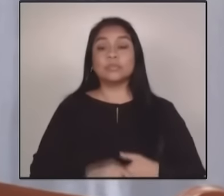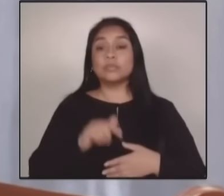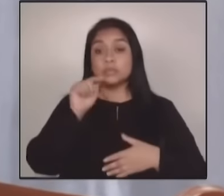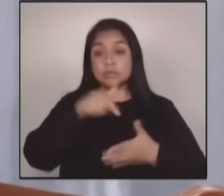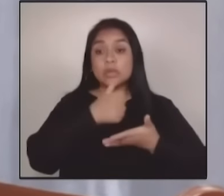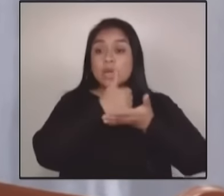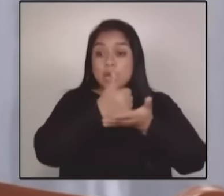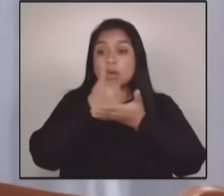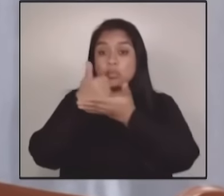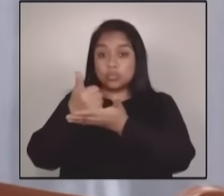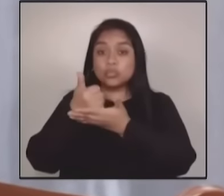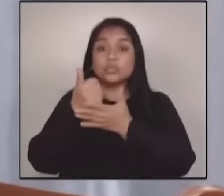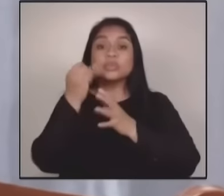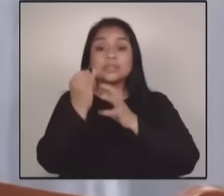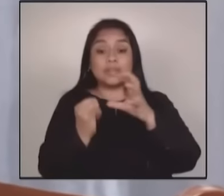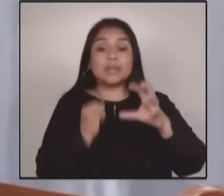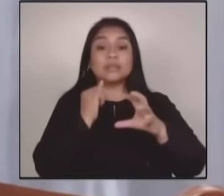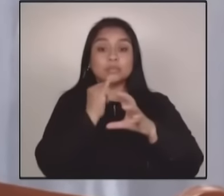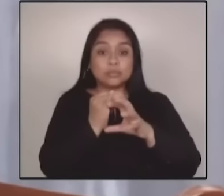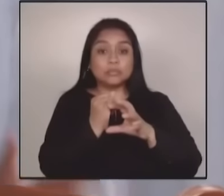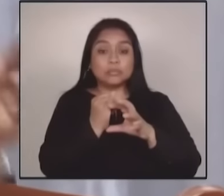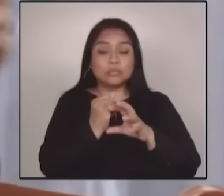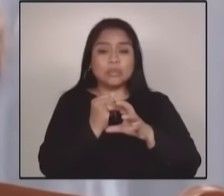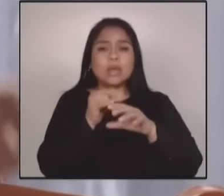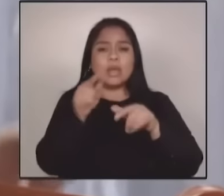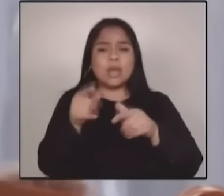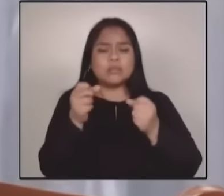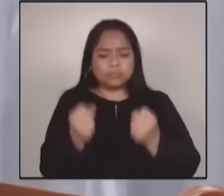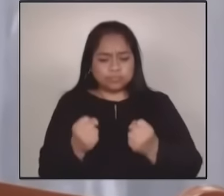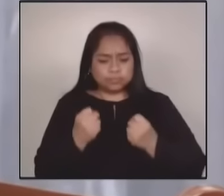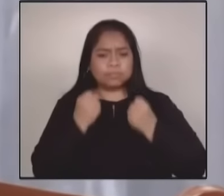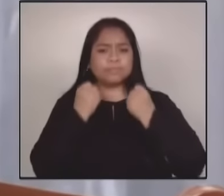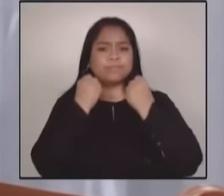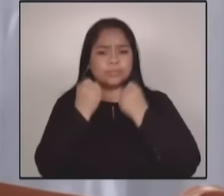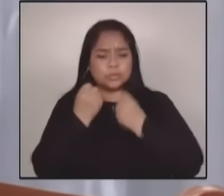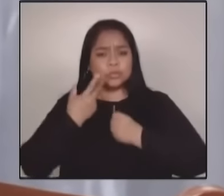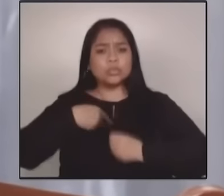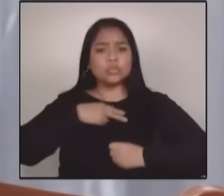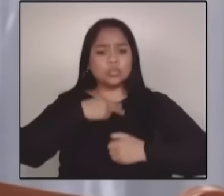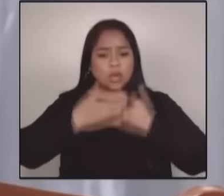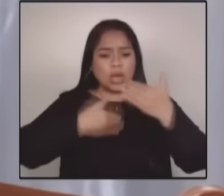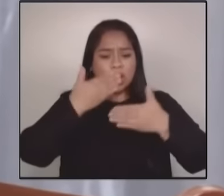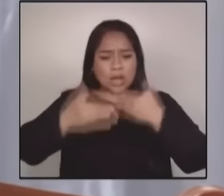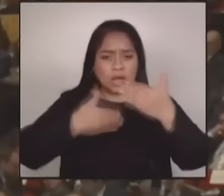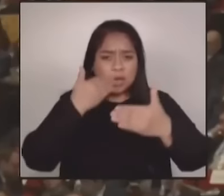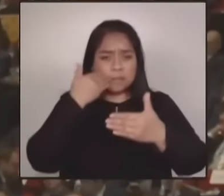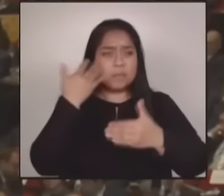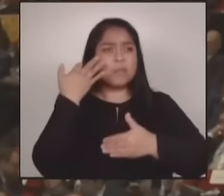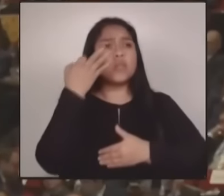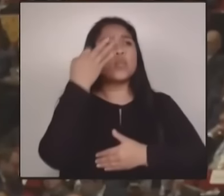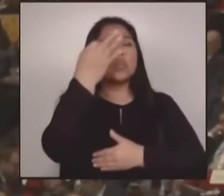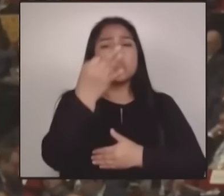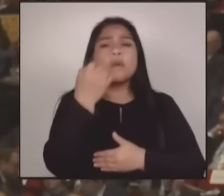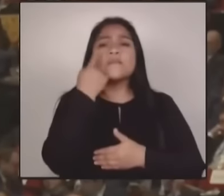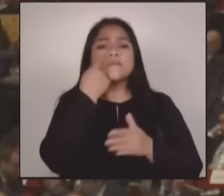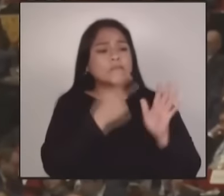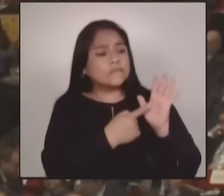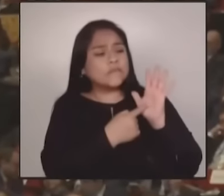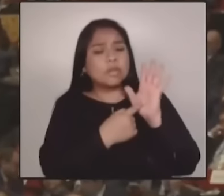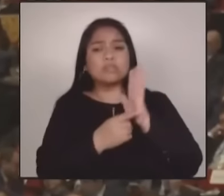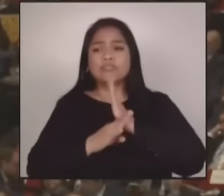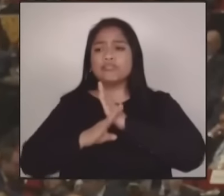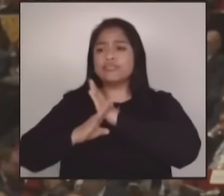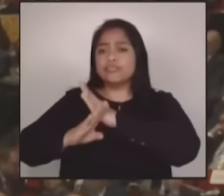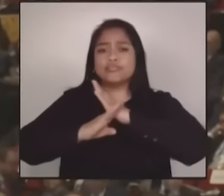colaboración internacional ha fortalecido nuestro camino hacia adelante, destacando la protección y